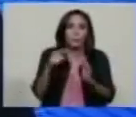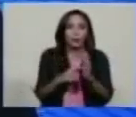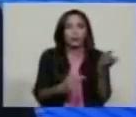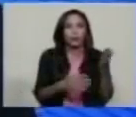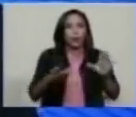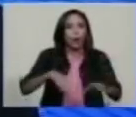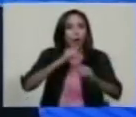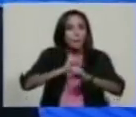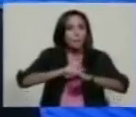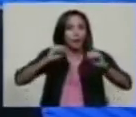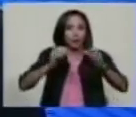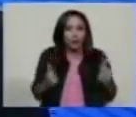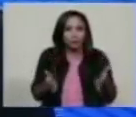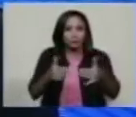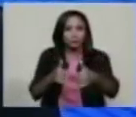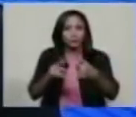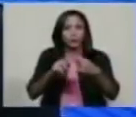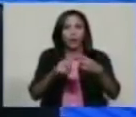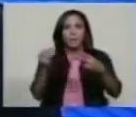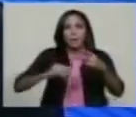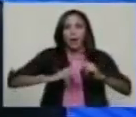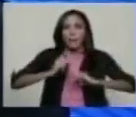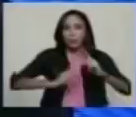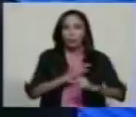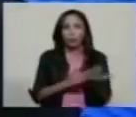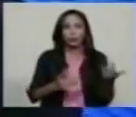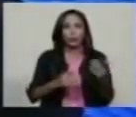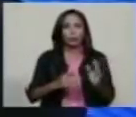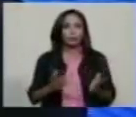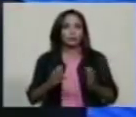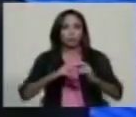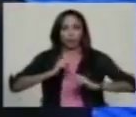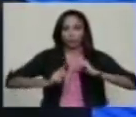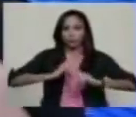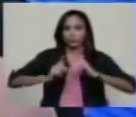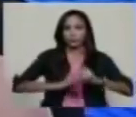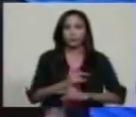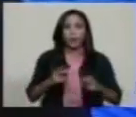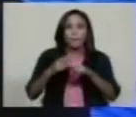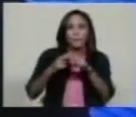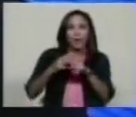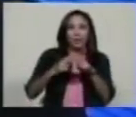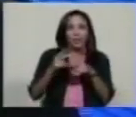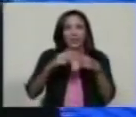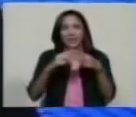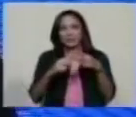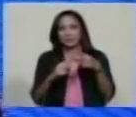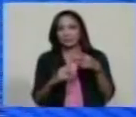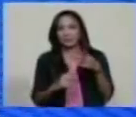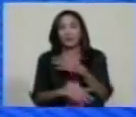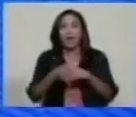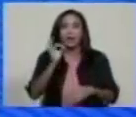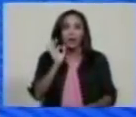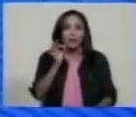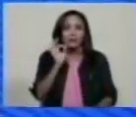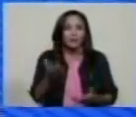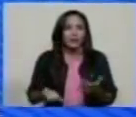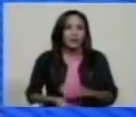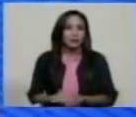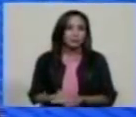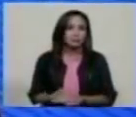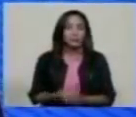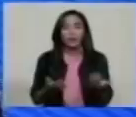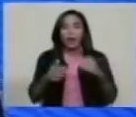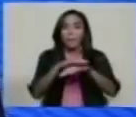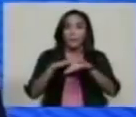empaques, en productos marinos, en procesamiento, en el tema de madera, en el tema de café. El ministro de